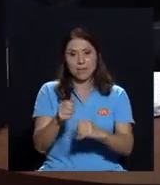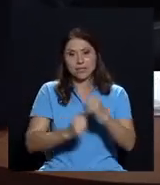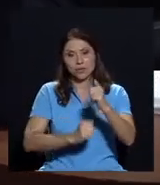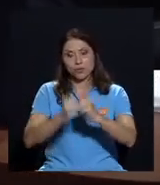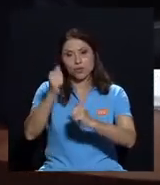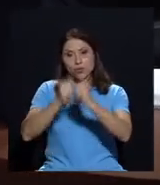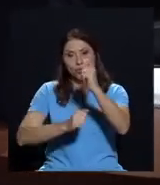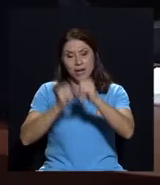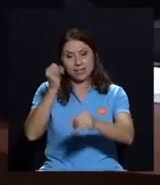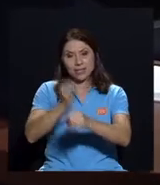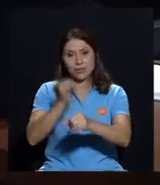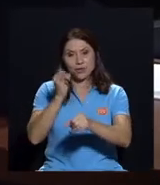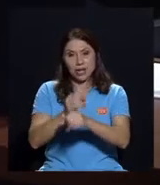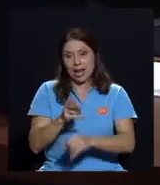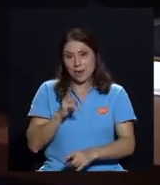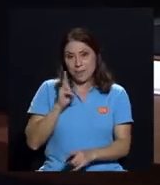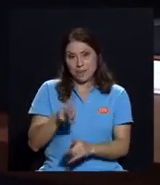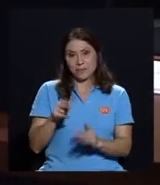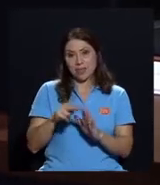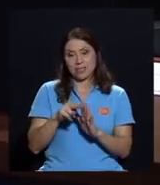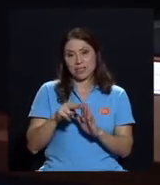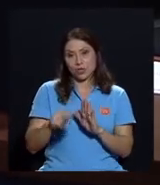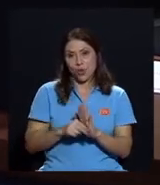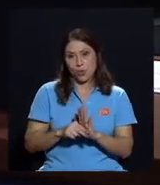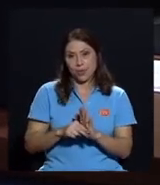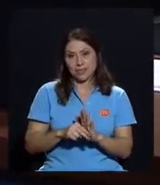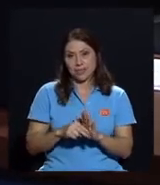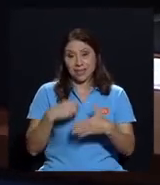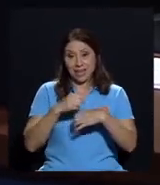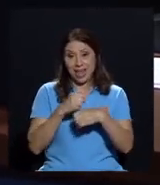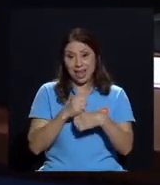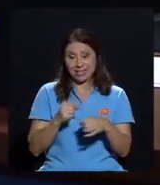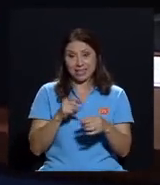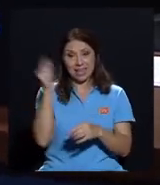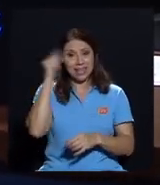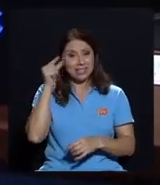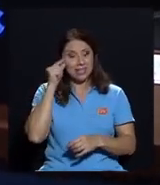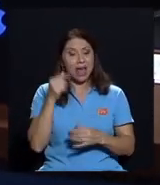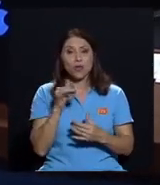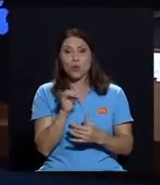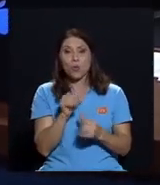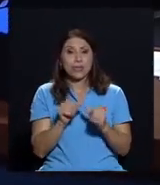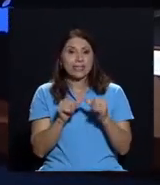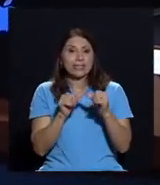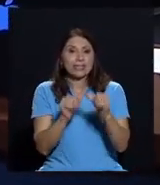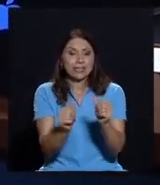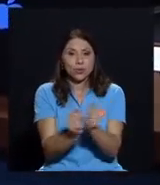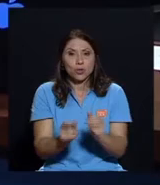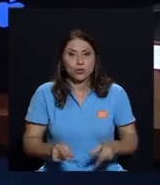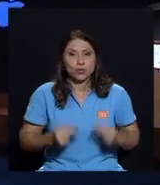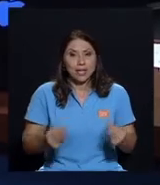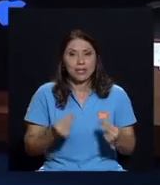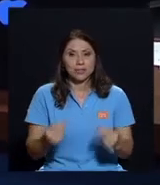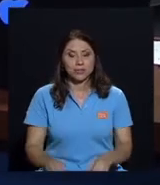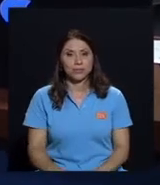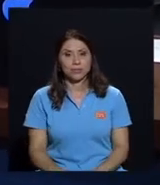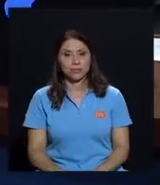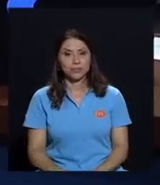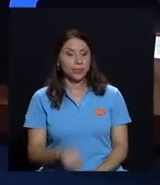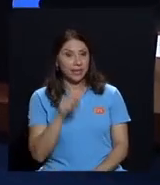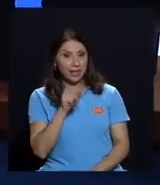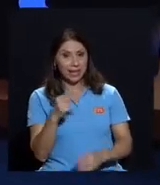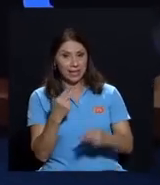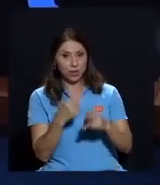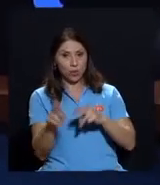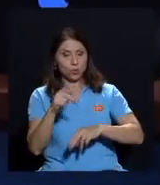constitucionales y legales que amarran al estado excepto una serie gas en el corto plazo no en el corto plazo por eso tenemos